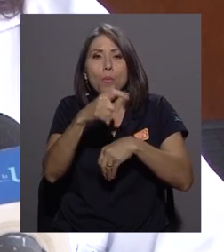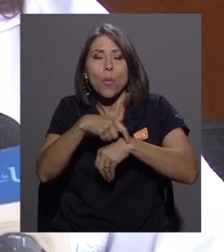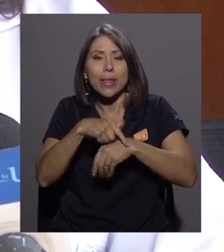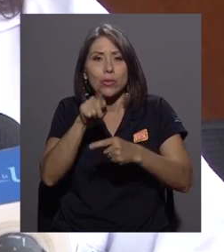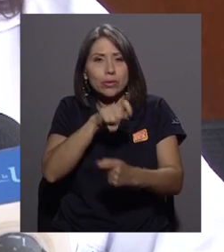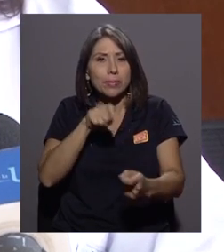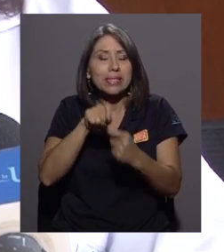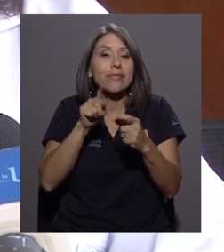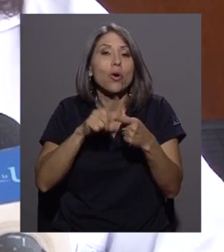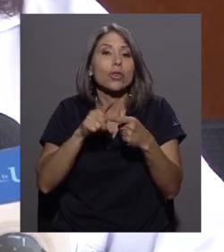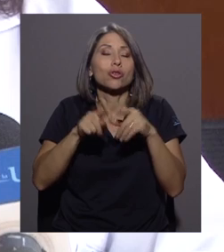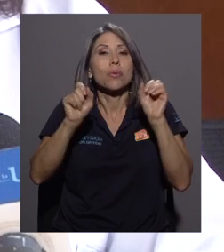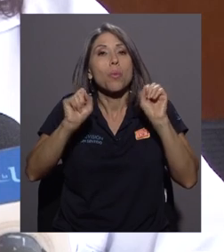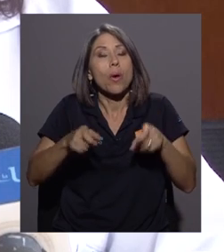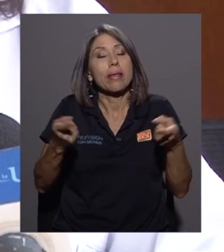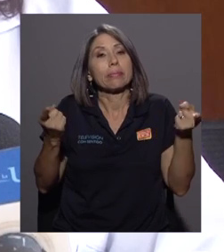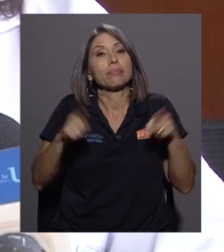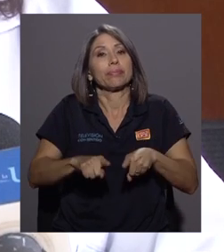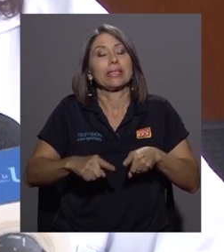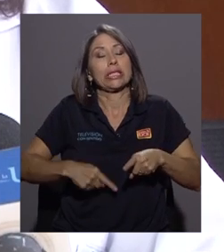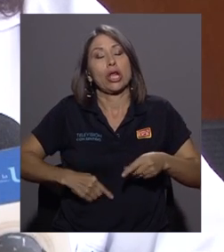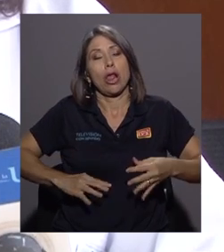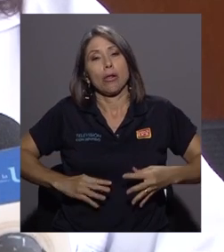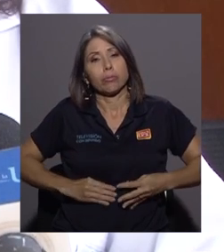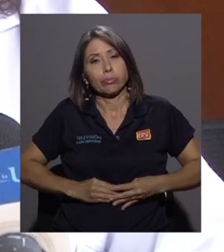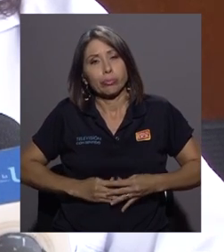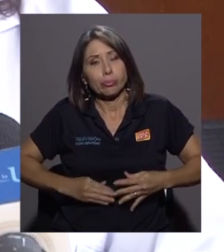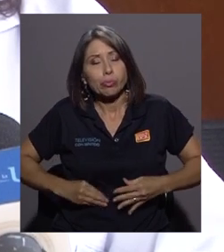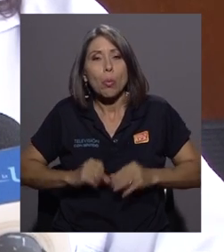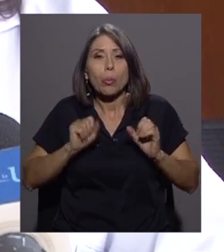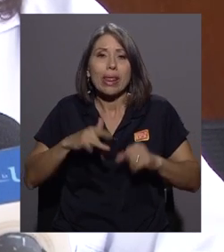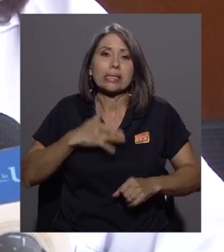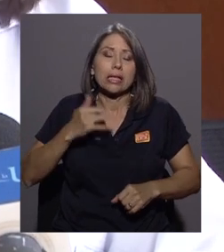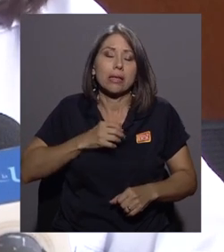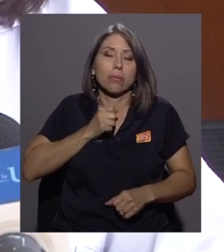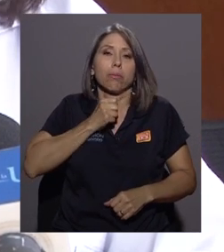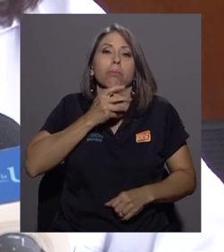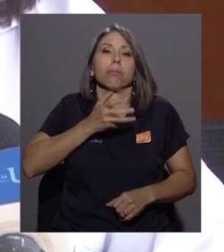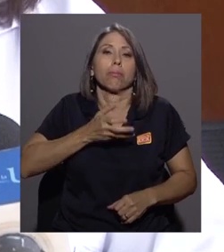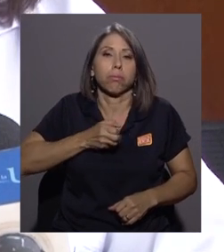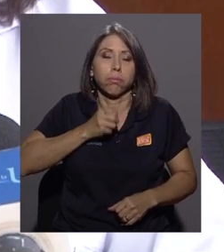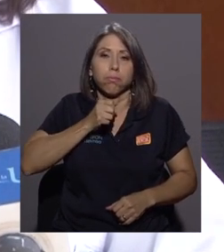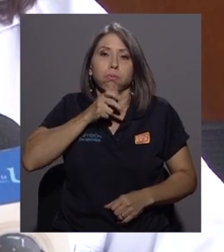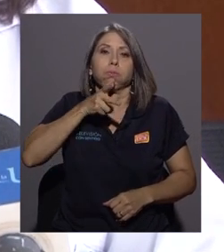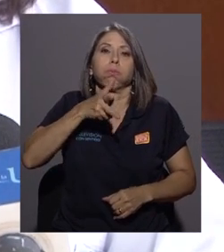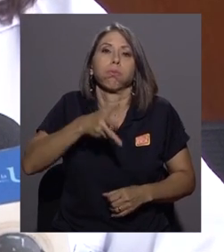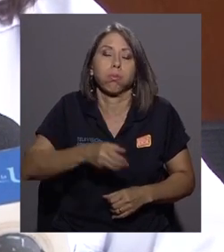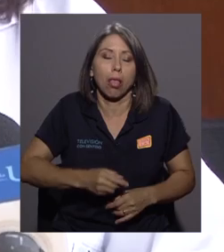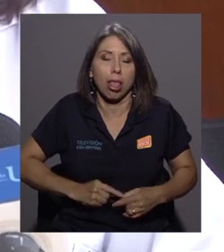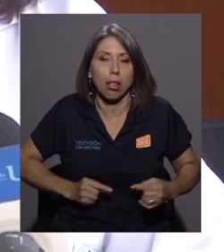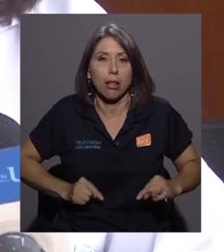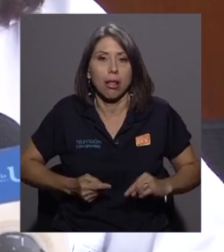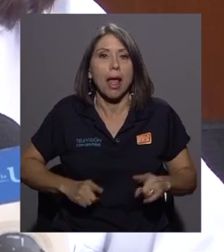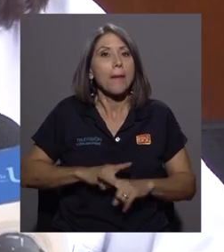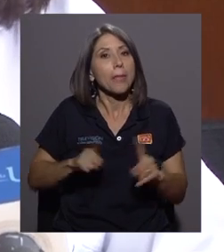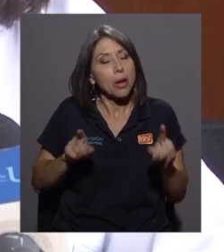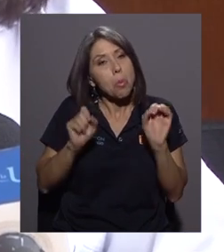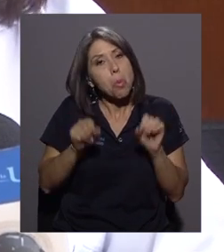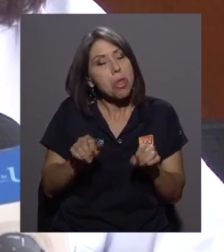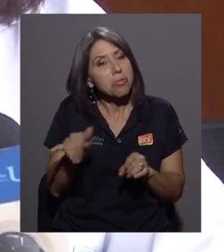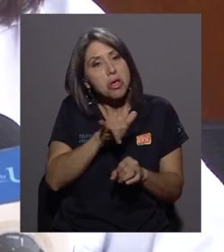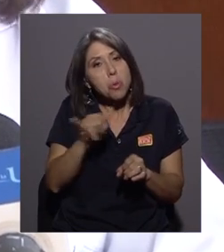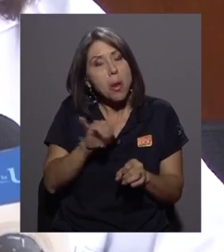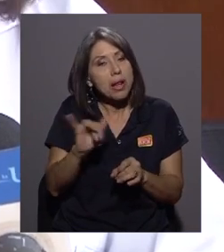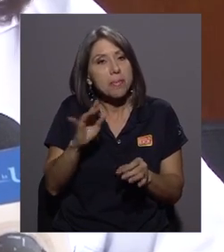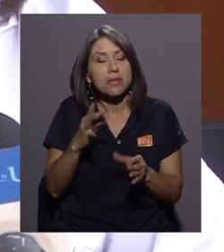es efectos gastrointestinales. ¿Qué quiere decir esto? Náuseas y vómitos y algún tipo de pesadez estomacal. Pero le repito, siguen siendo los mismos